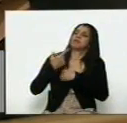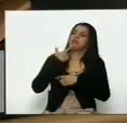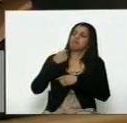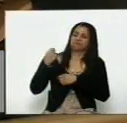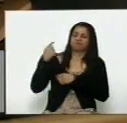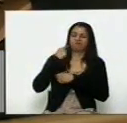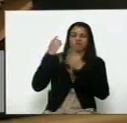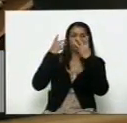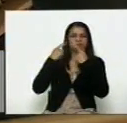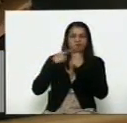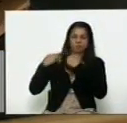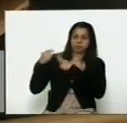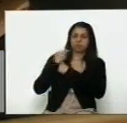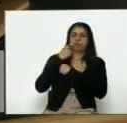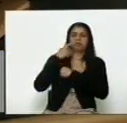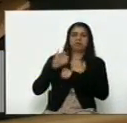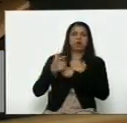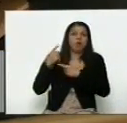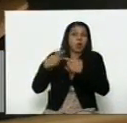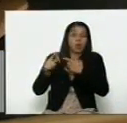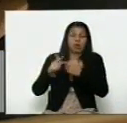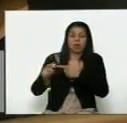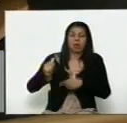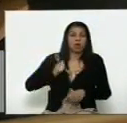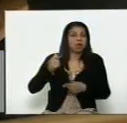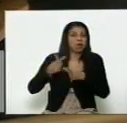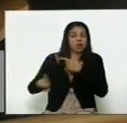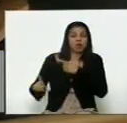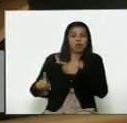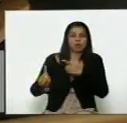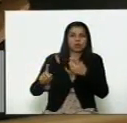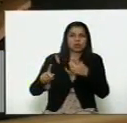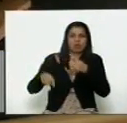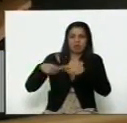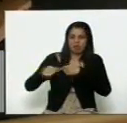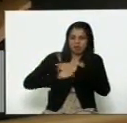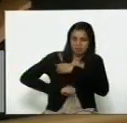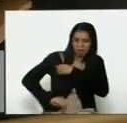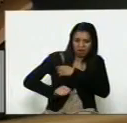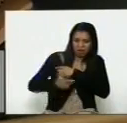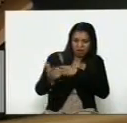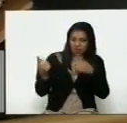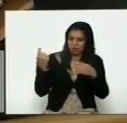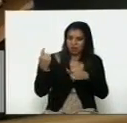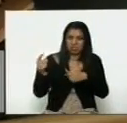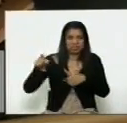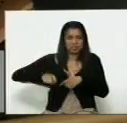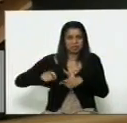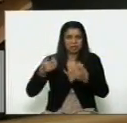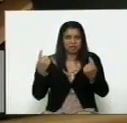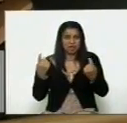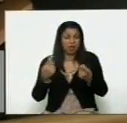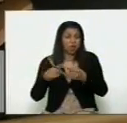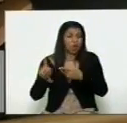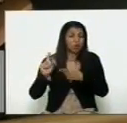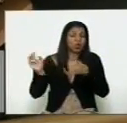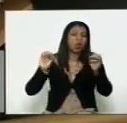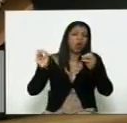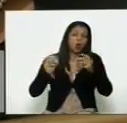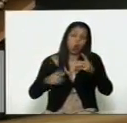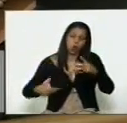y promover cualquier otro tipo de prácticas rutinarias, innecesarias o aquellas